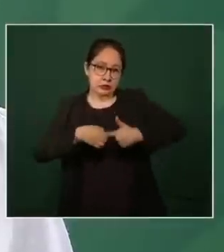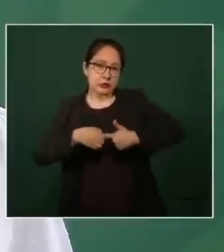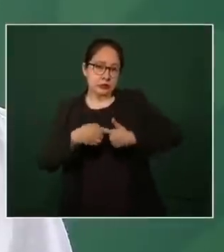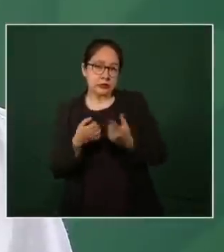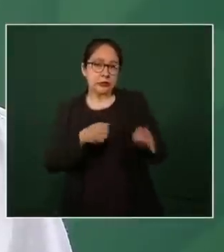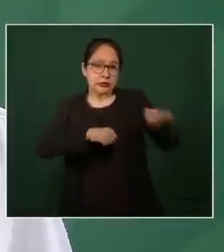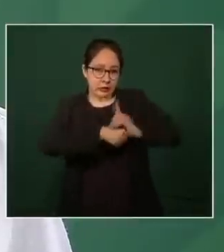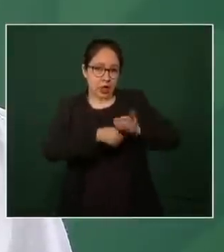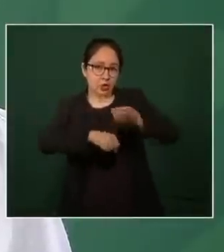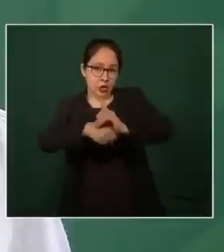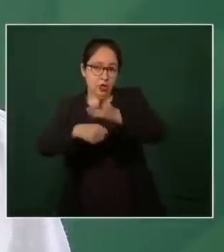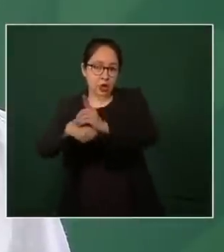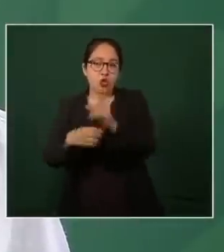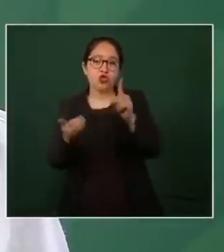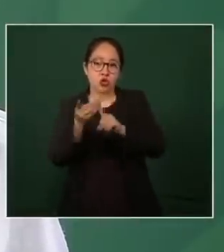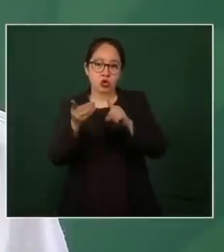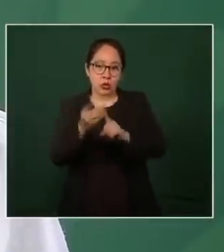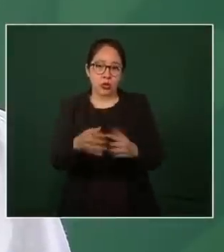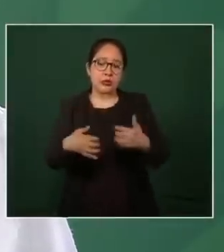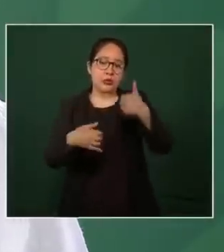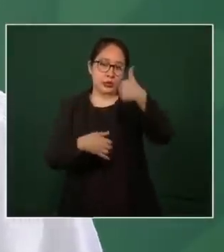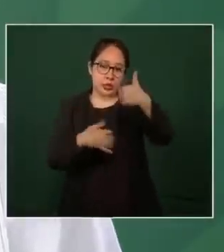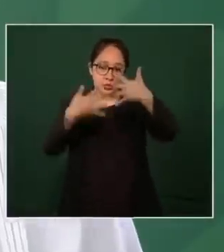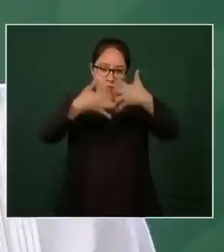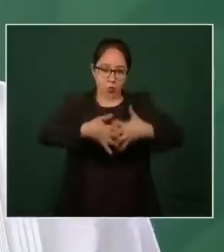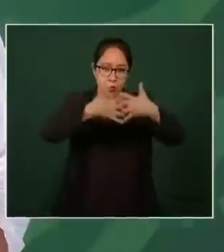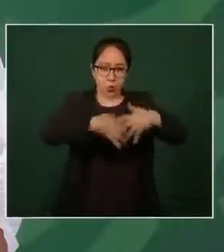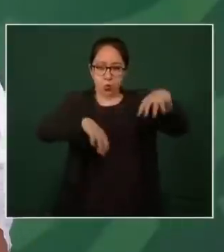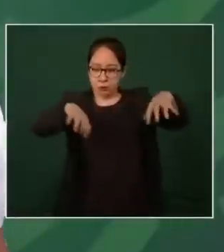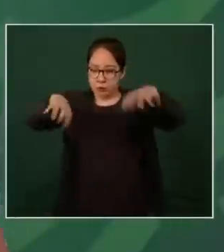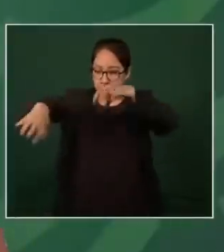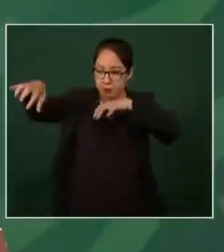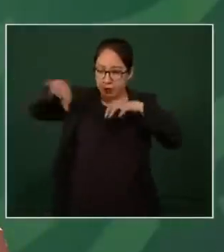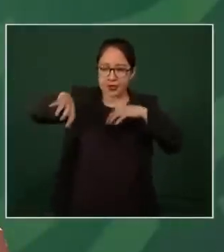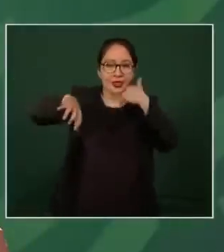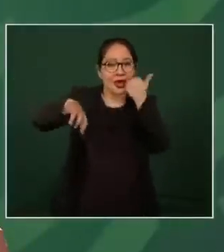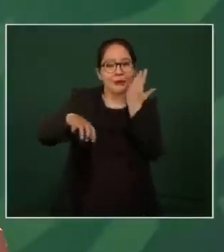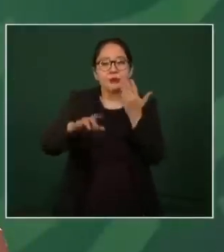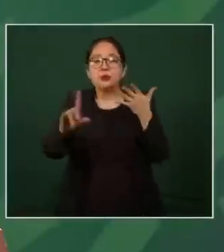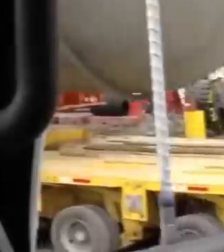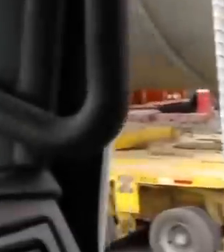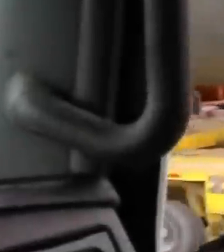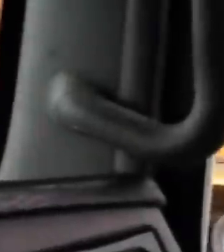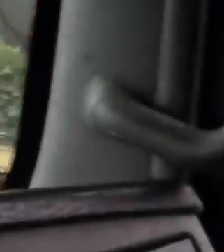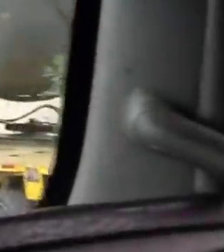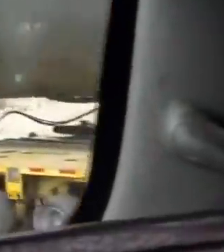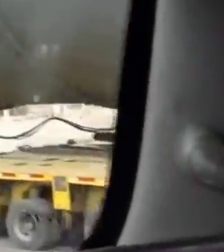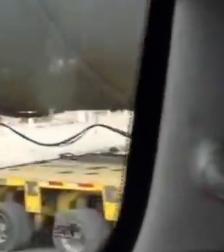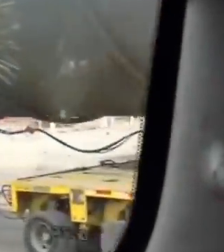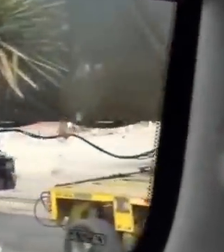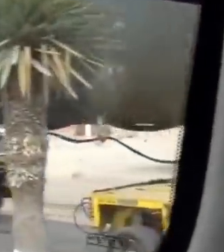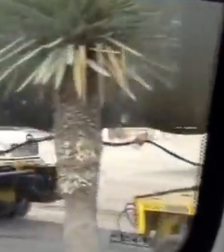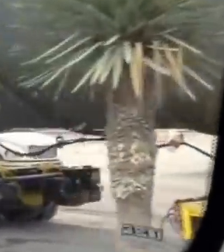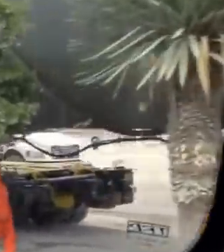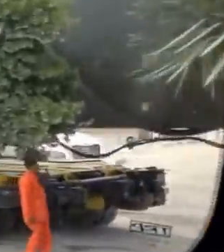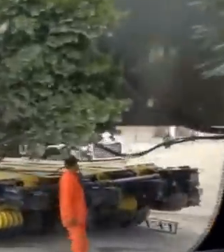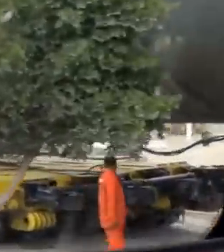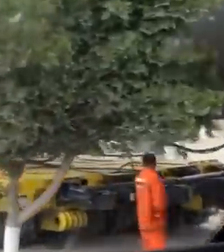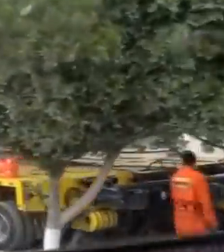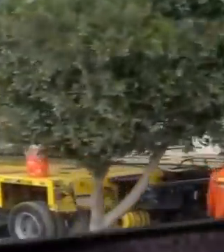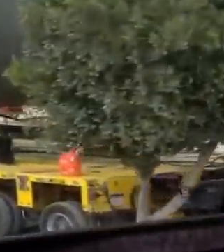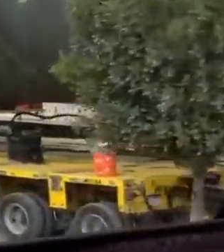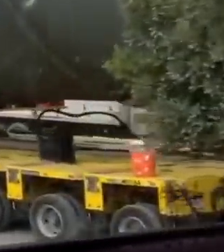llevar el procesamiento de las 6 refinerías a 1.200.000 barriles diarios, más